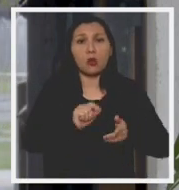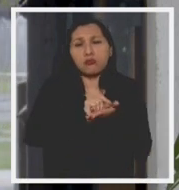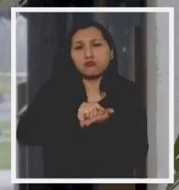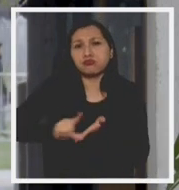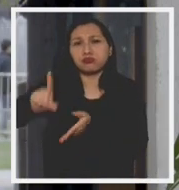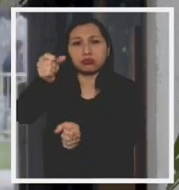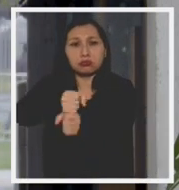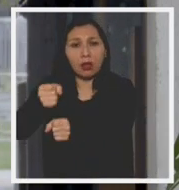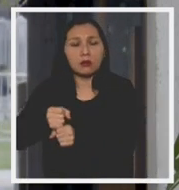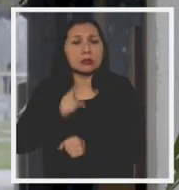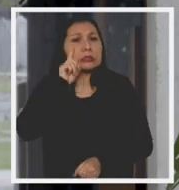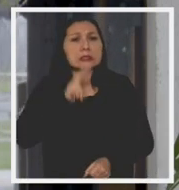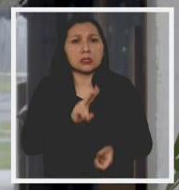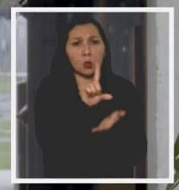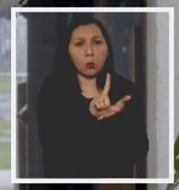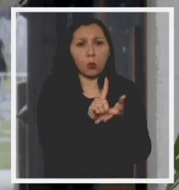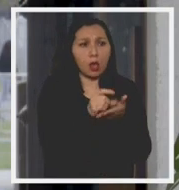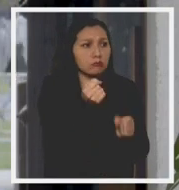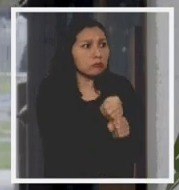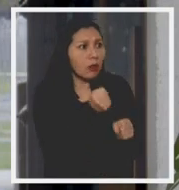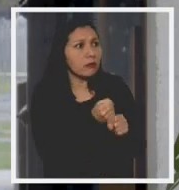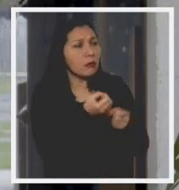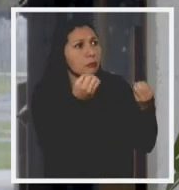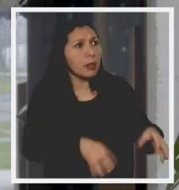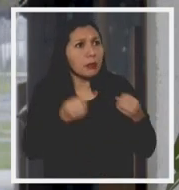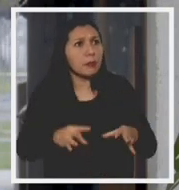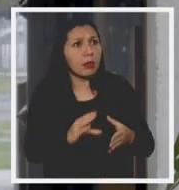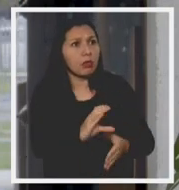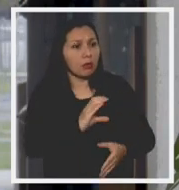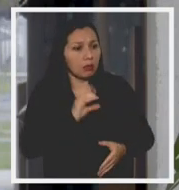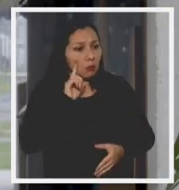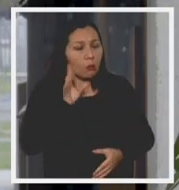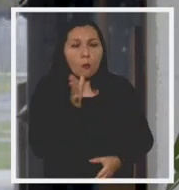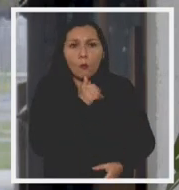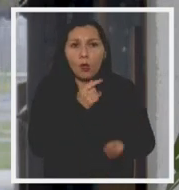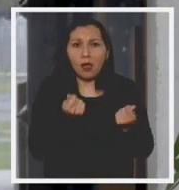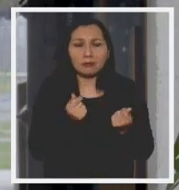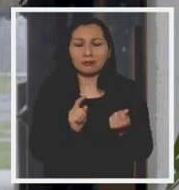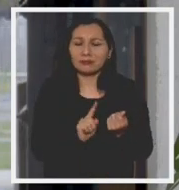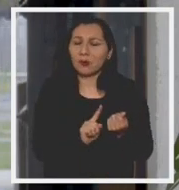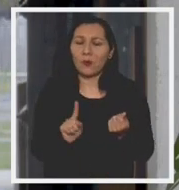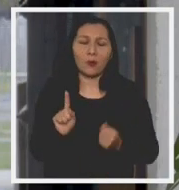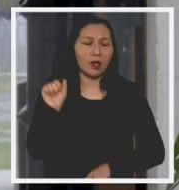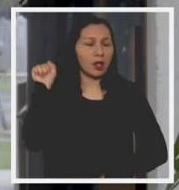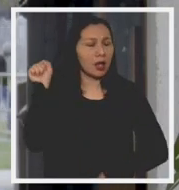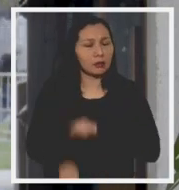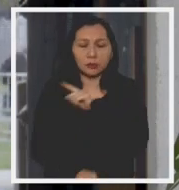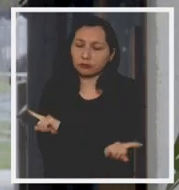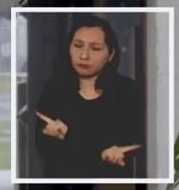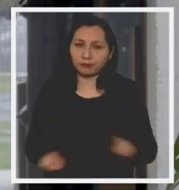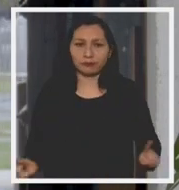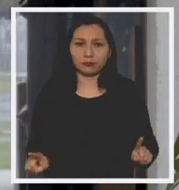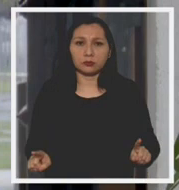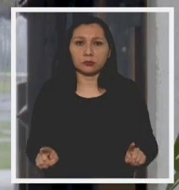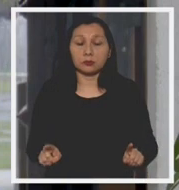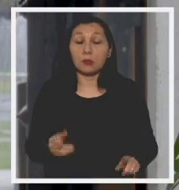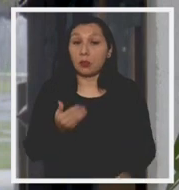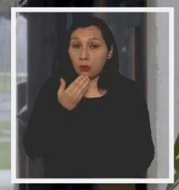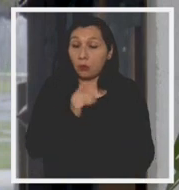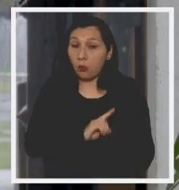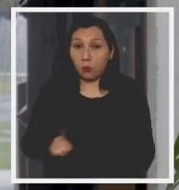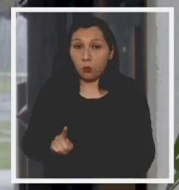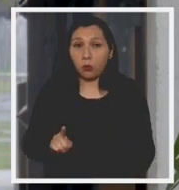y trabajadores sin su fuente de ingreso. Simplemente no es aceptable, como